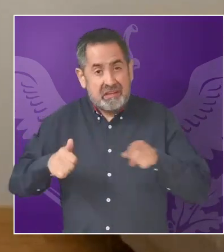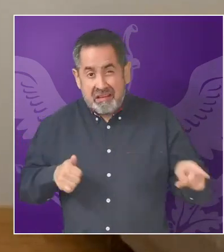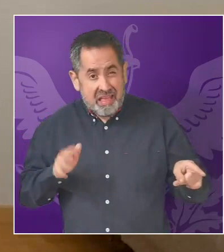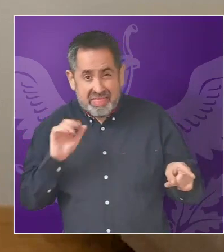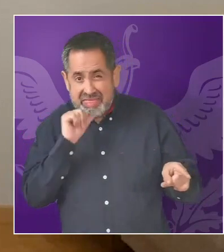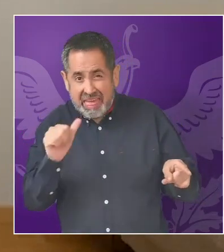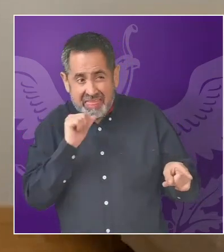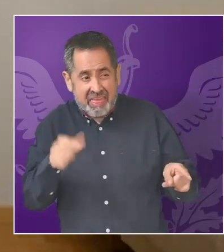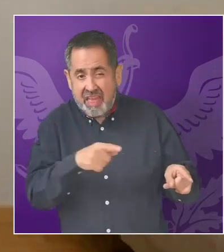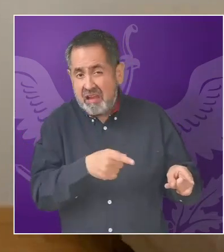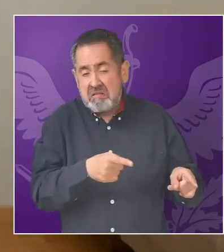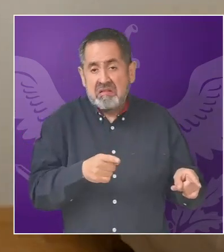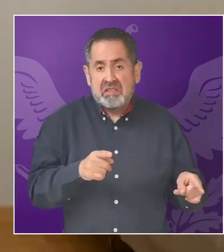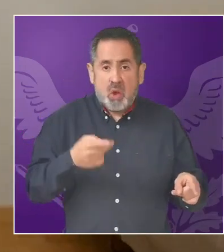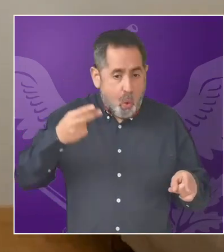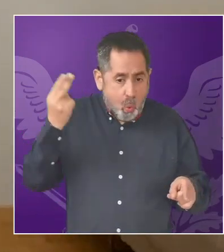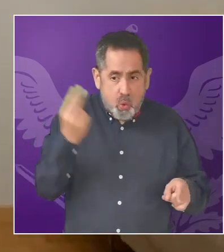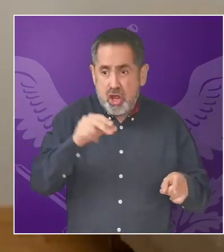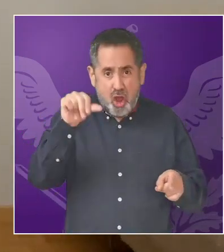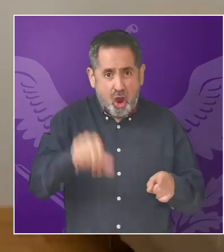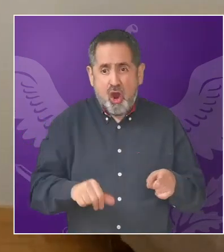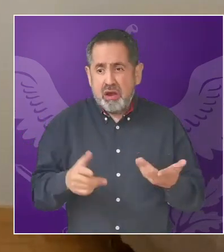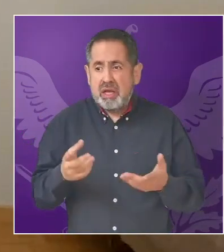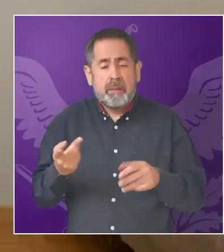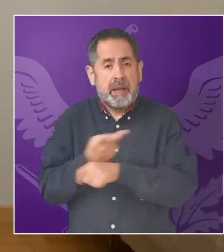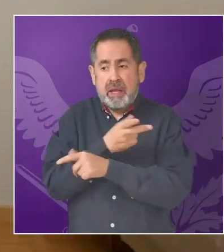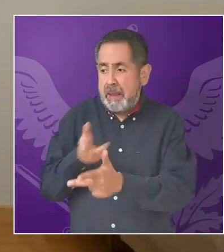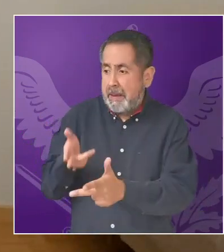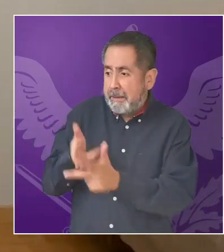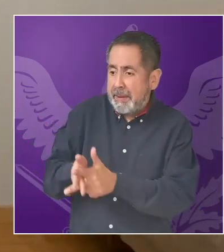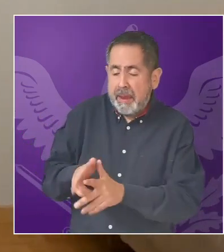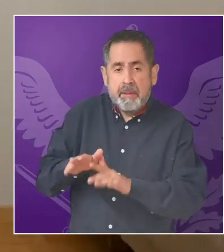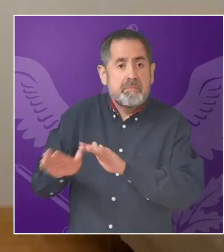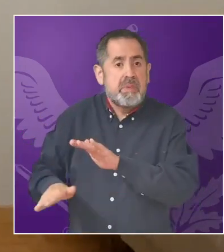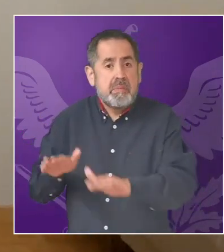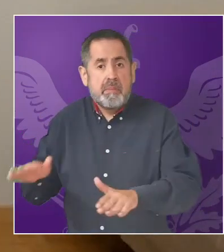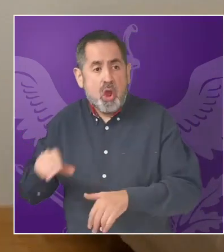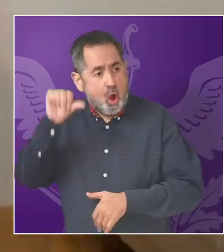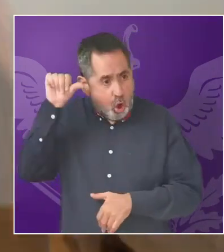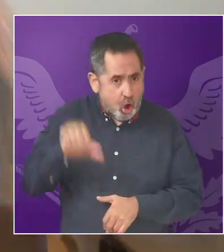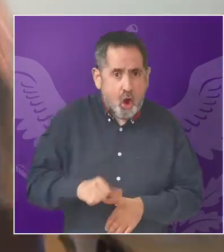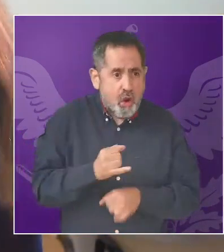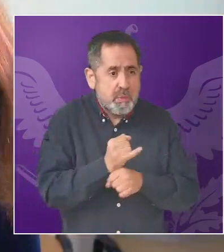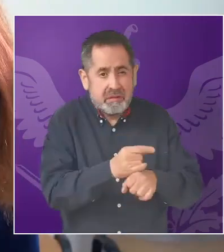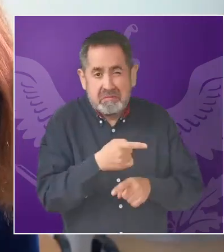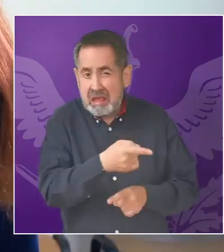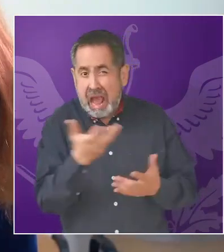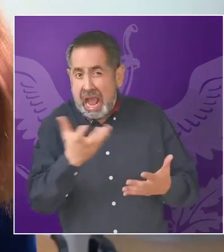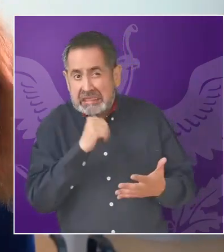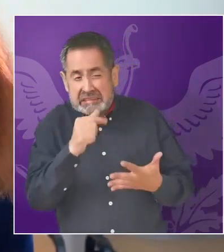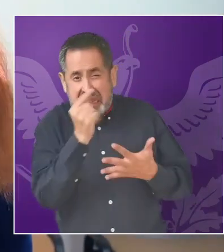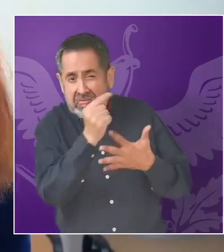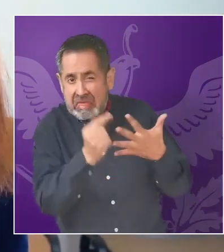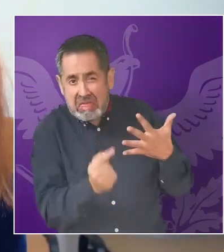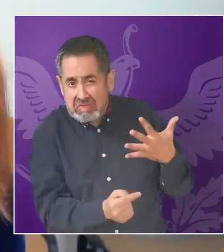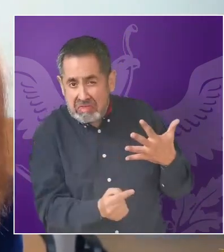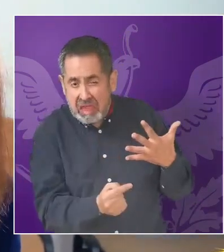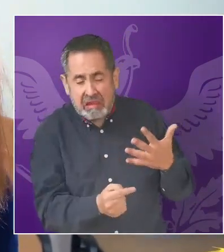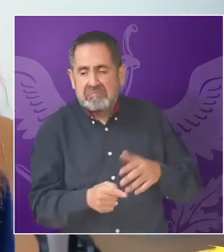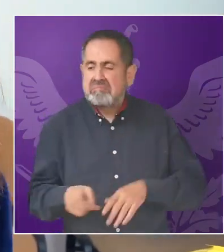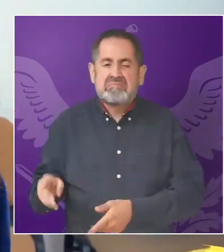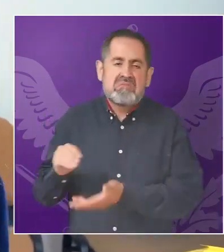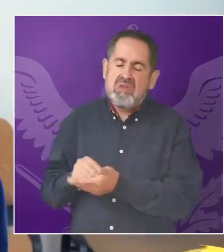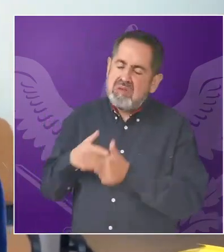acceso a la justicia y que se atienda de manera urgente la impunidad en los casos de violencia en contra de personas